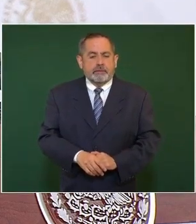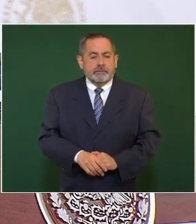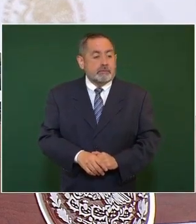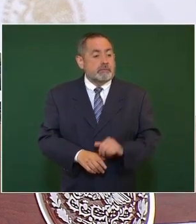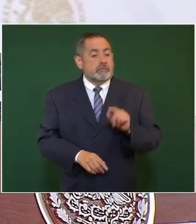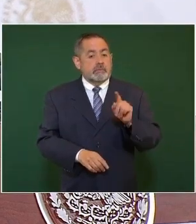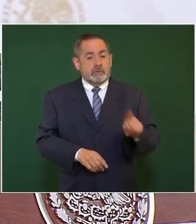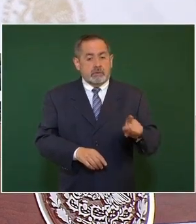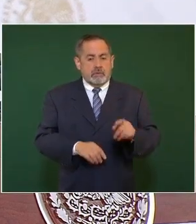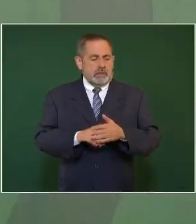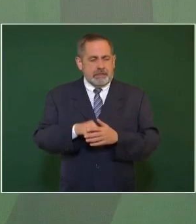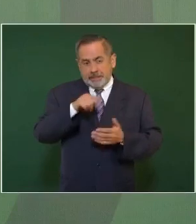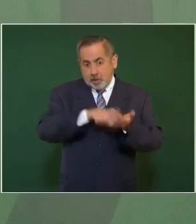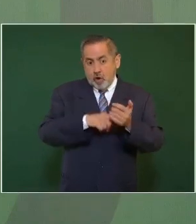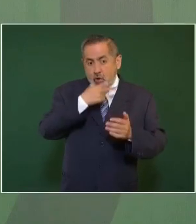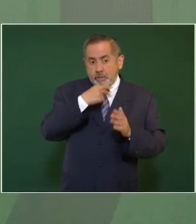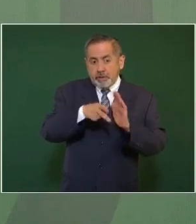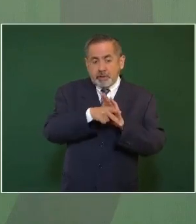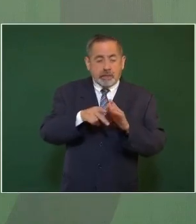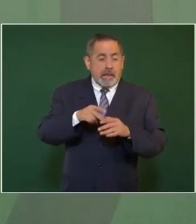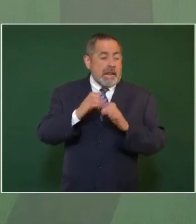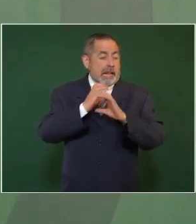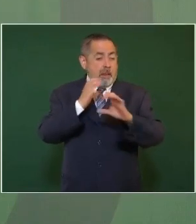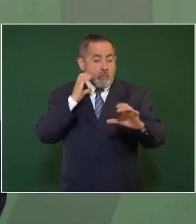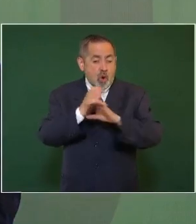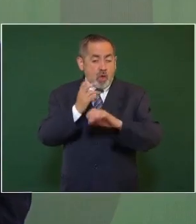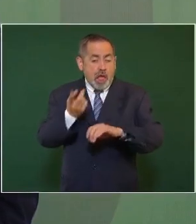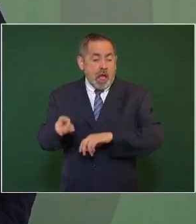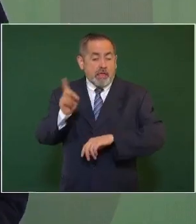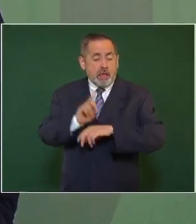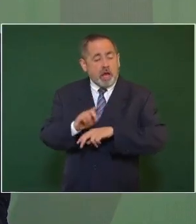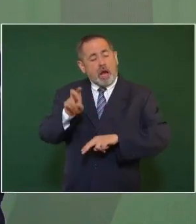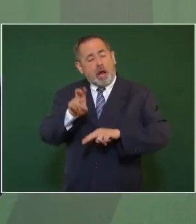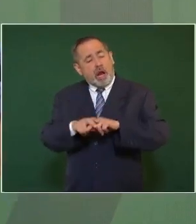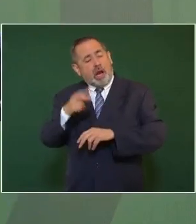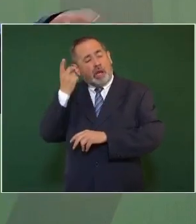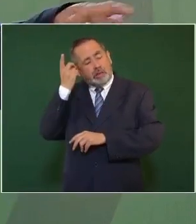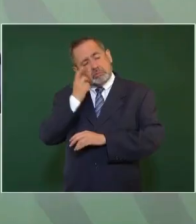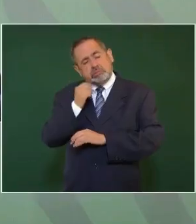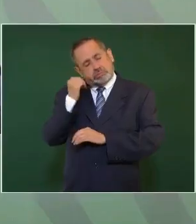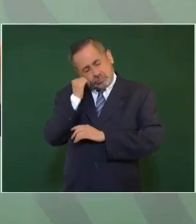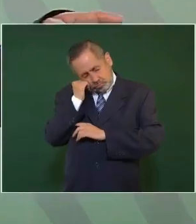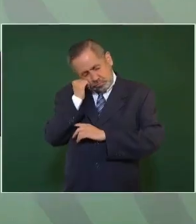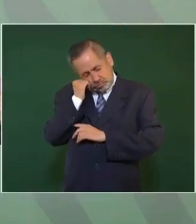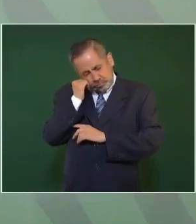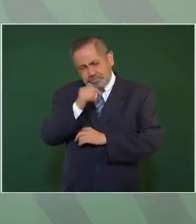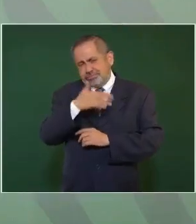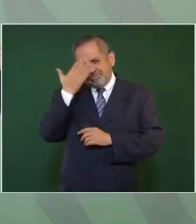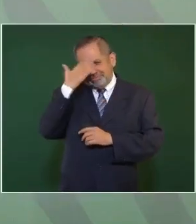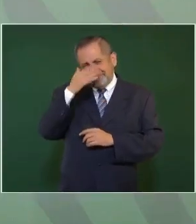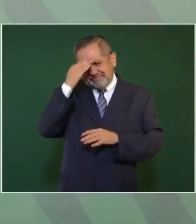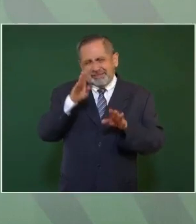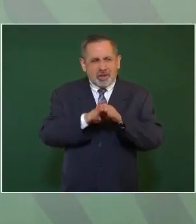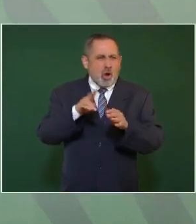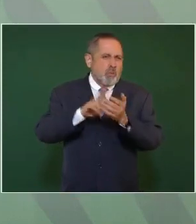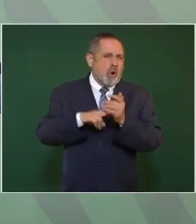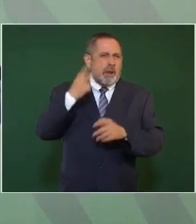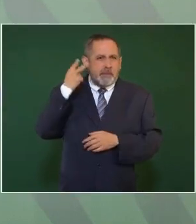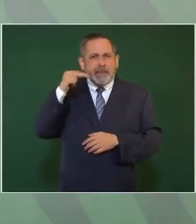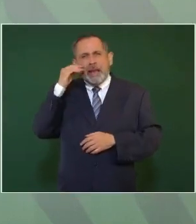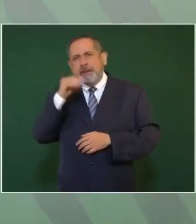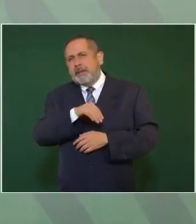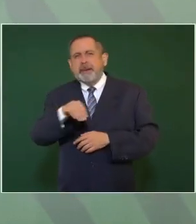pero que dormía mucho en el camión, se la sabía, pues, ya sabía cómo eran las